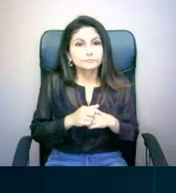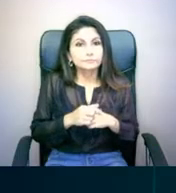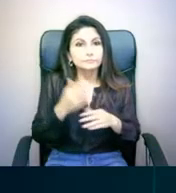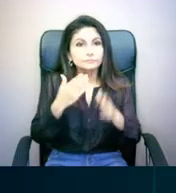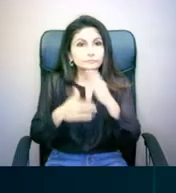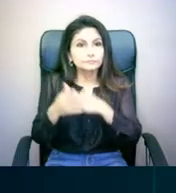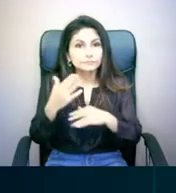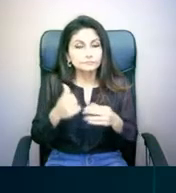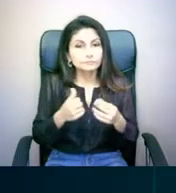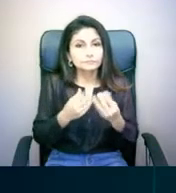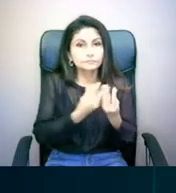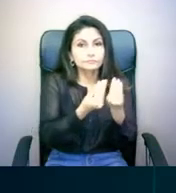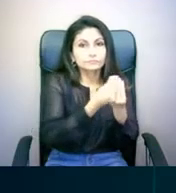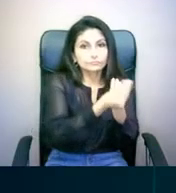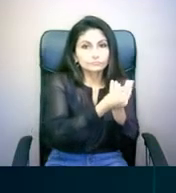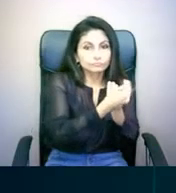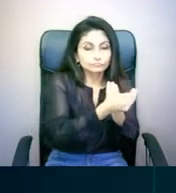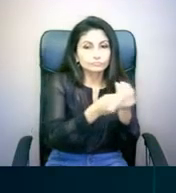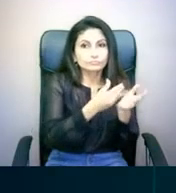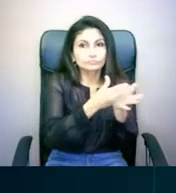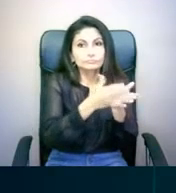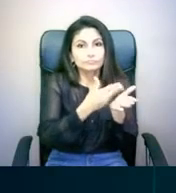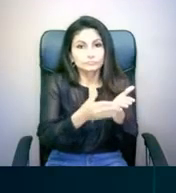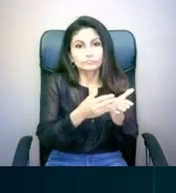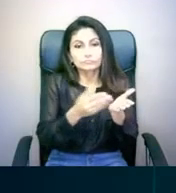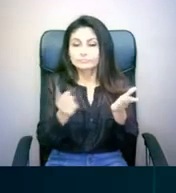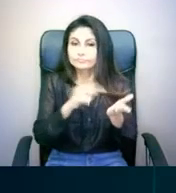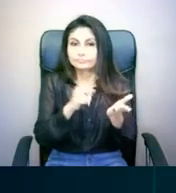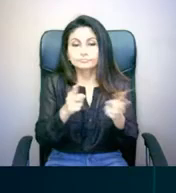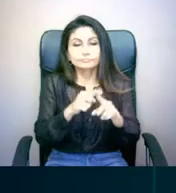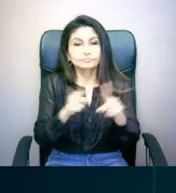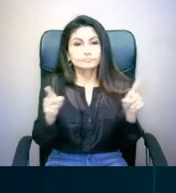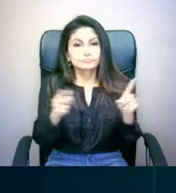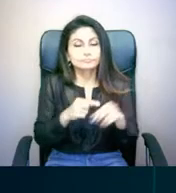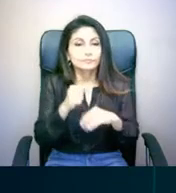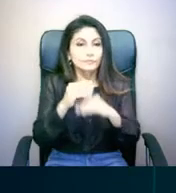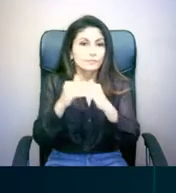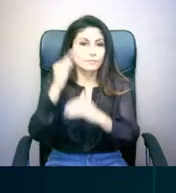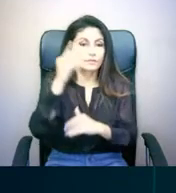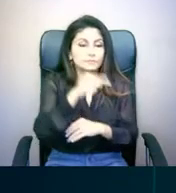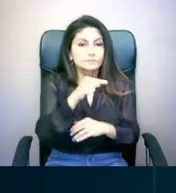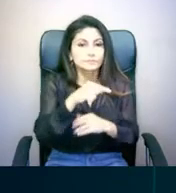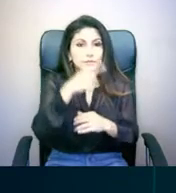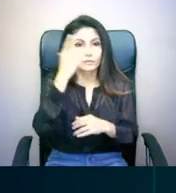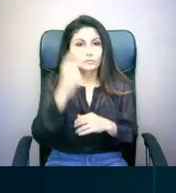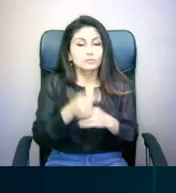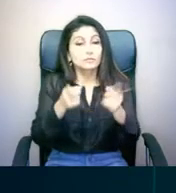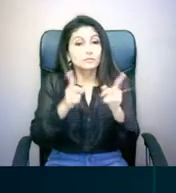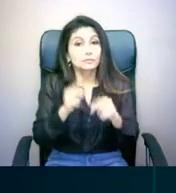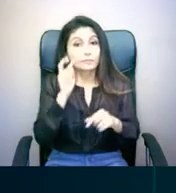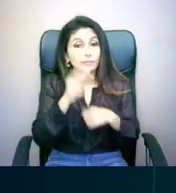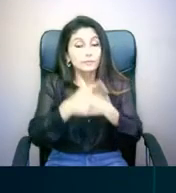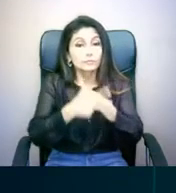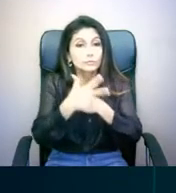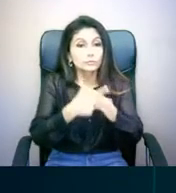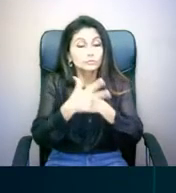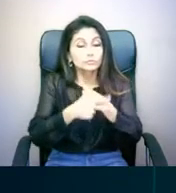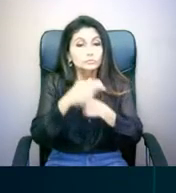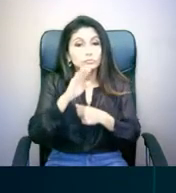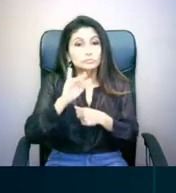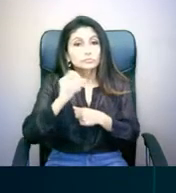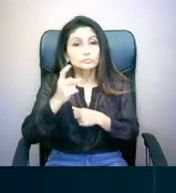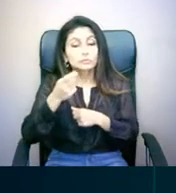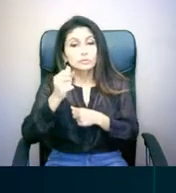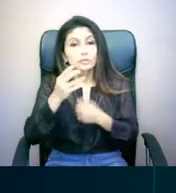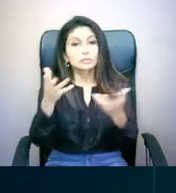extraen los lípidos, ¿cierto? Ahora, también vemos que la producción de biogás baja muchísimo